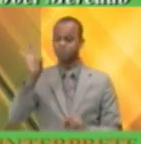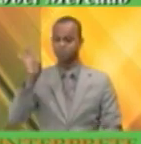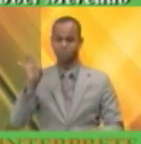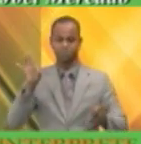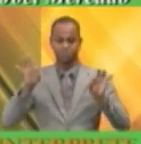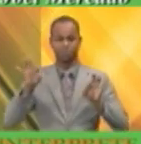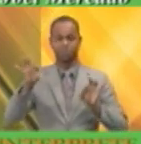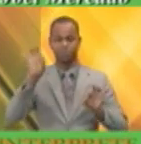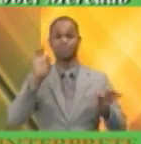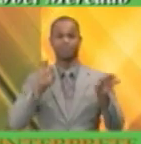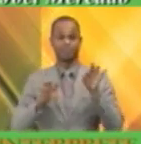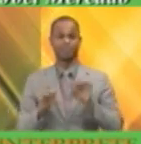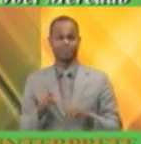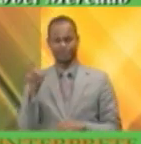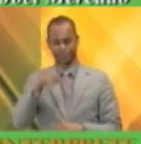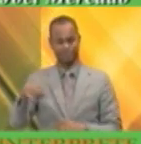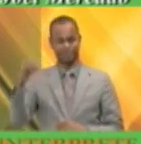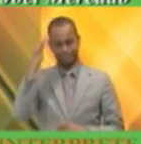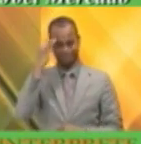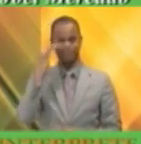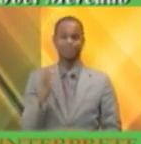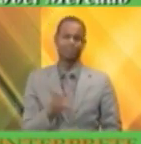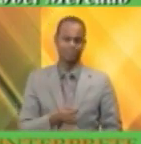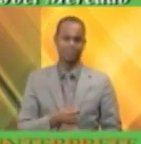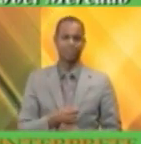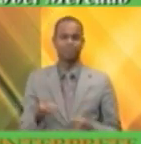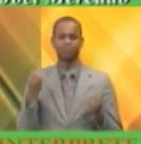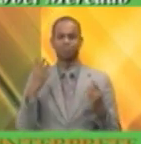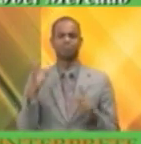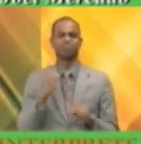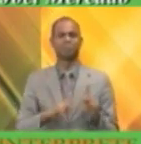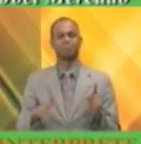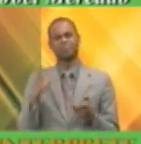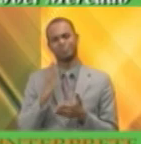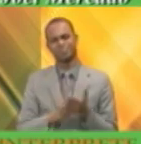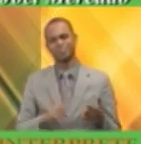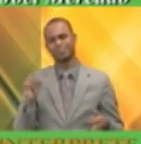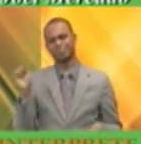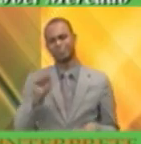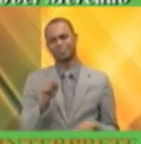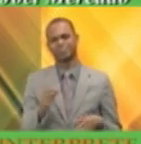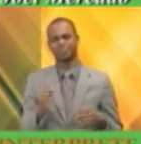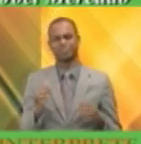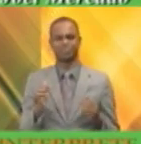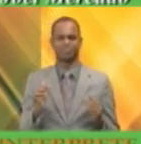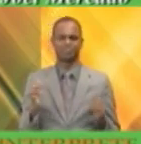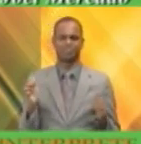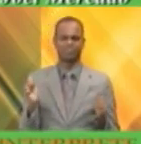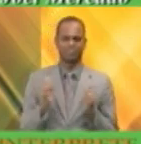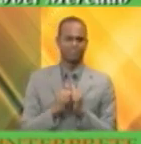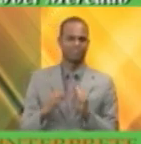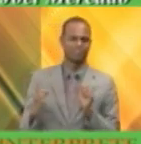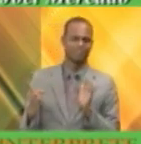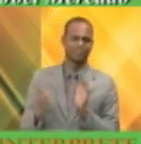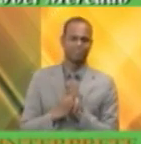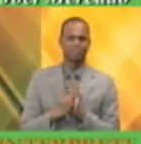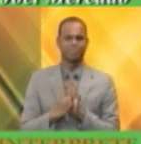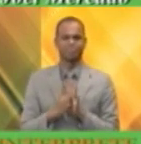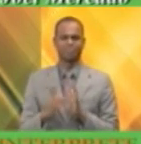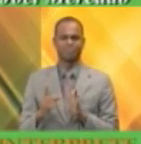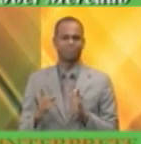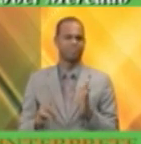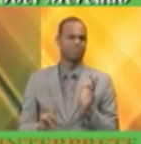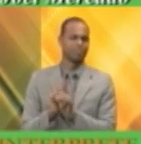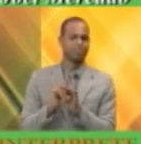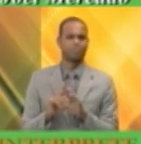identificarlo. Ellos saben dónde están. Porque hay personas, cuando uno queda, tiene una discapacidad adquirida,